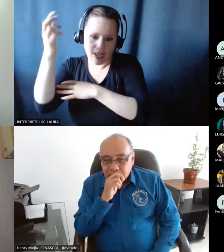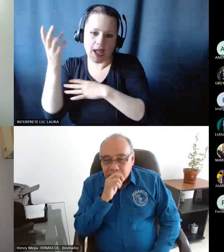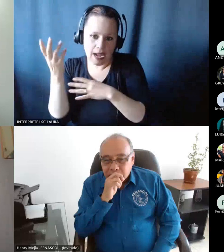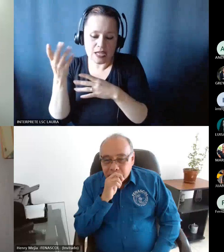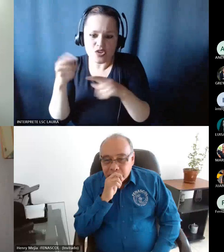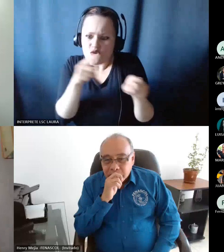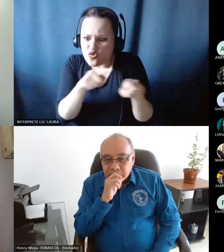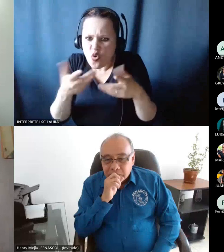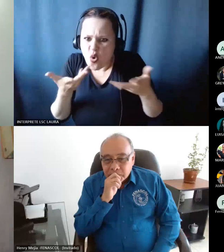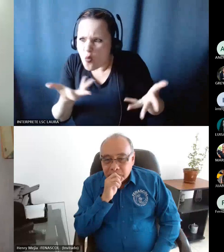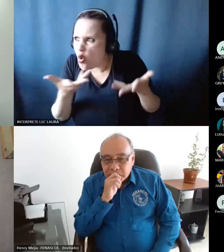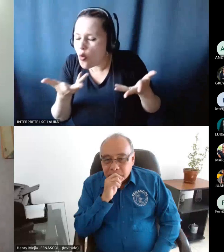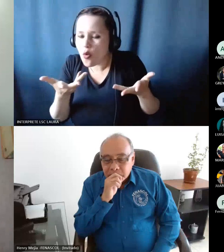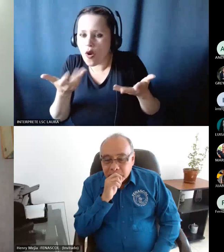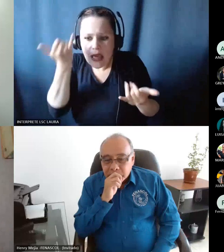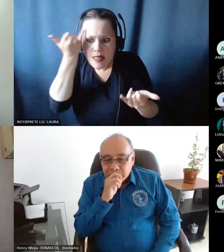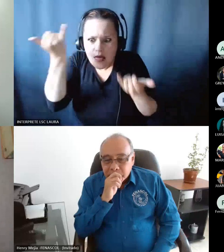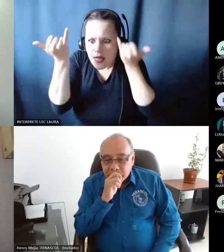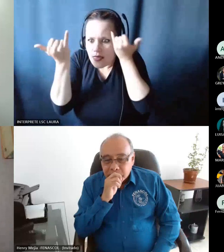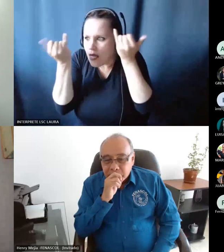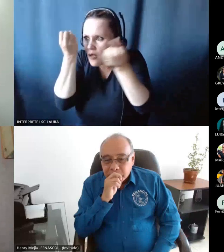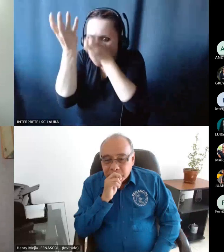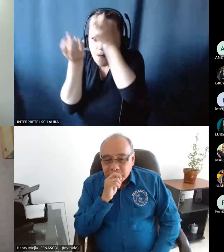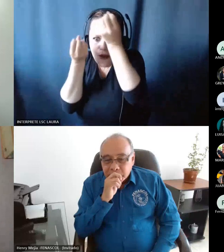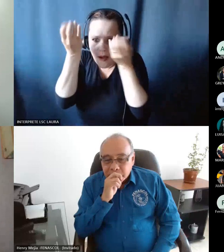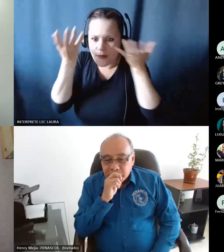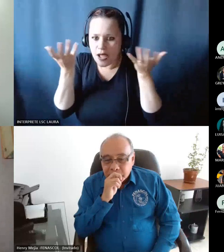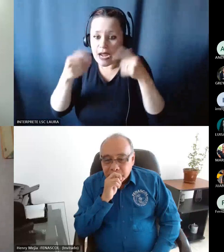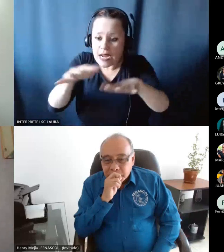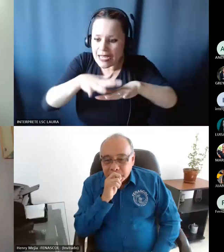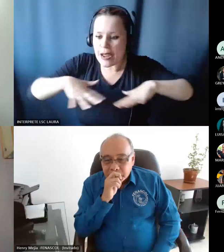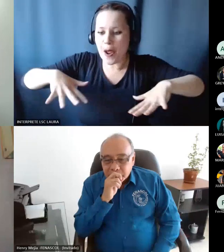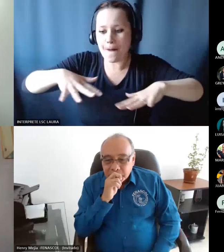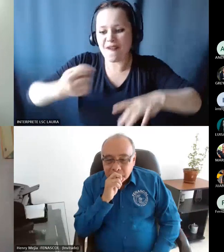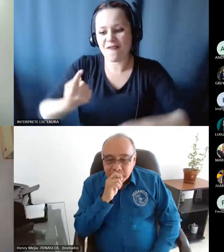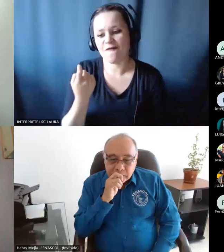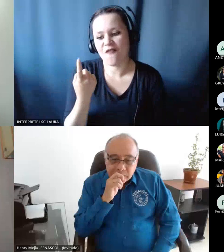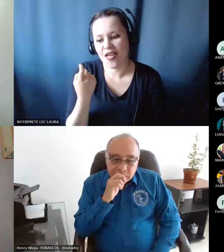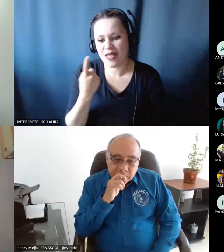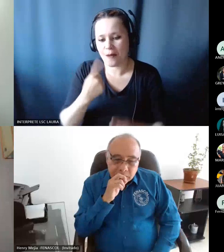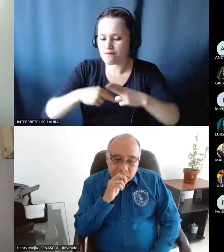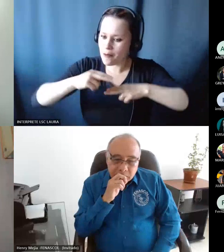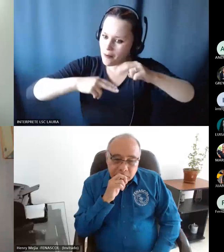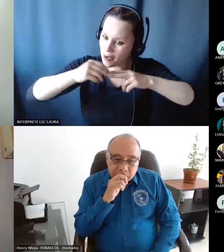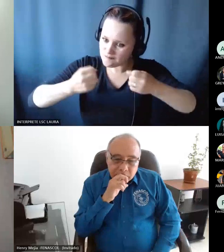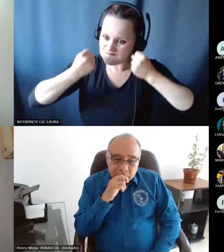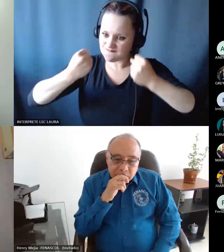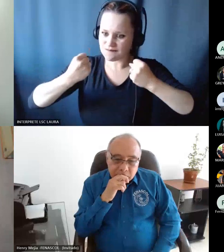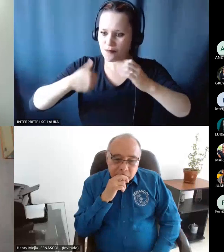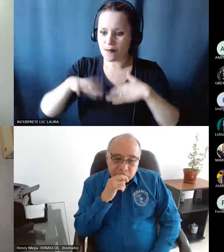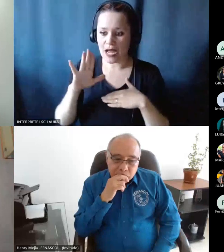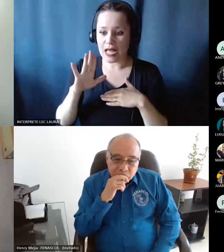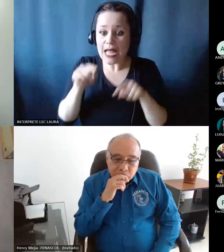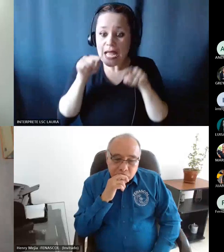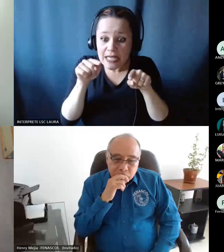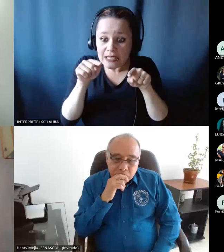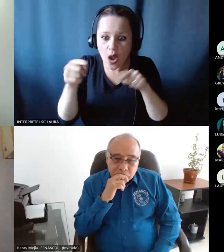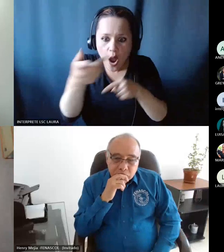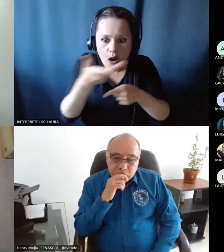sacarle todo el jugo creativo a esto y eso es un escenario que todavía no está construido y por eso estos puntos de